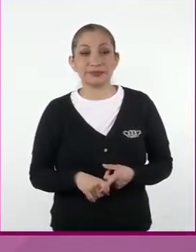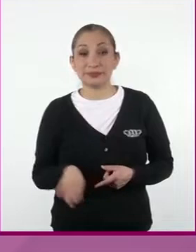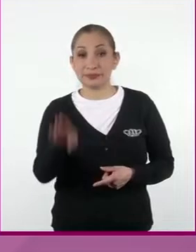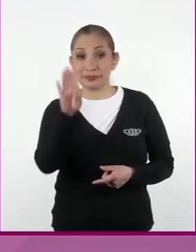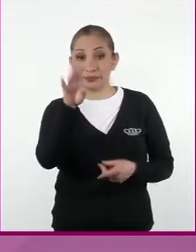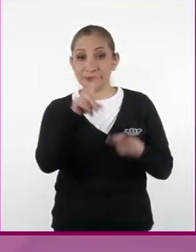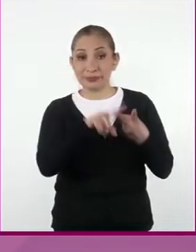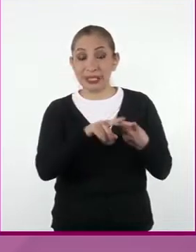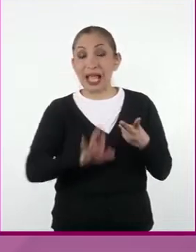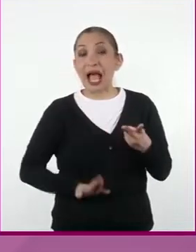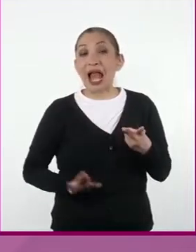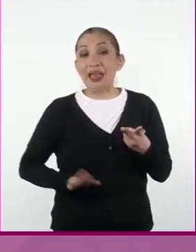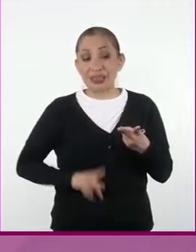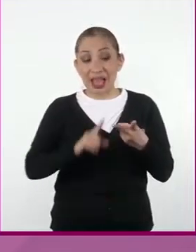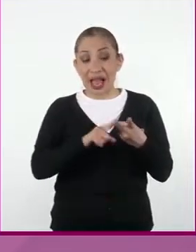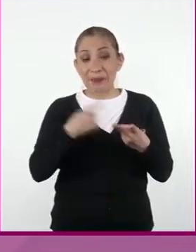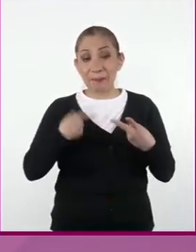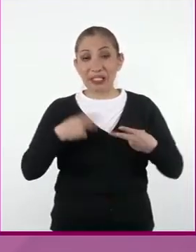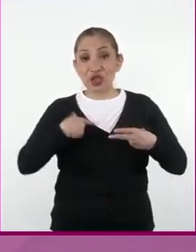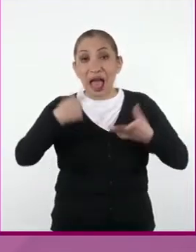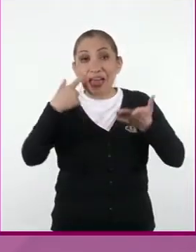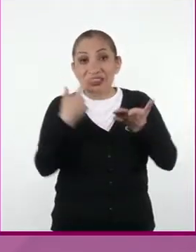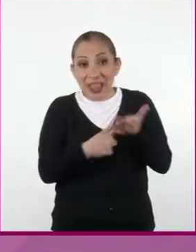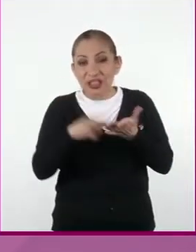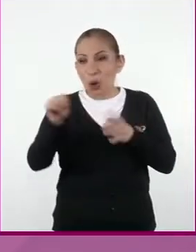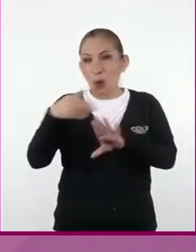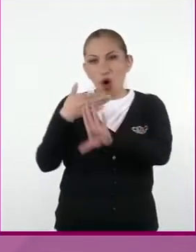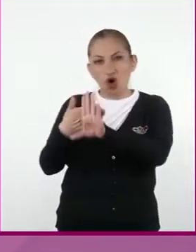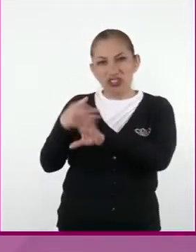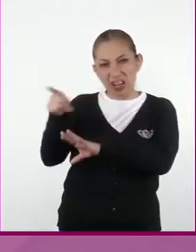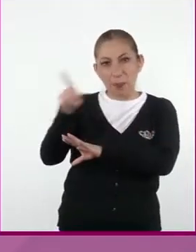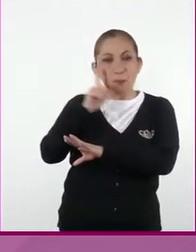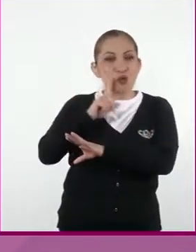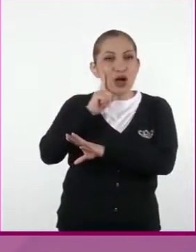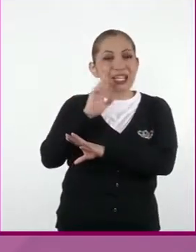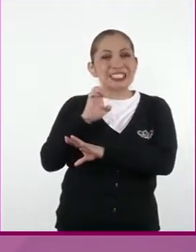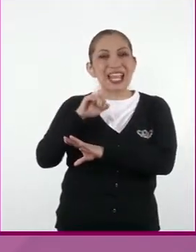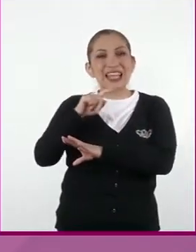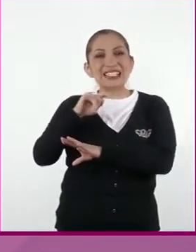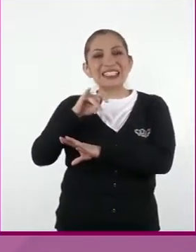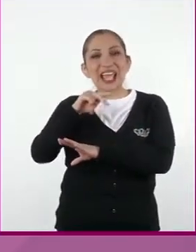B. Las características de los personajes que se oponen a ella.